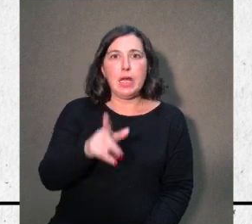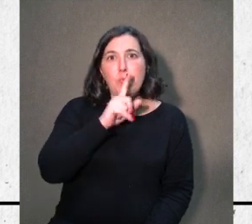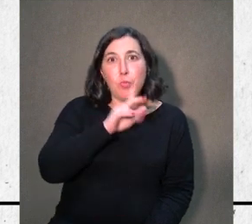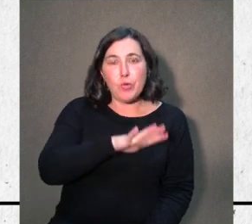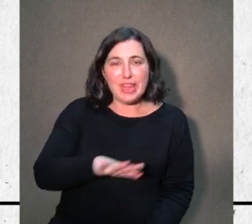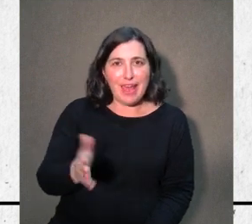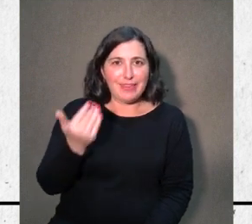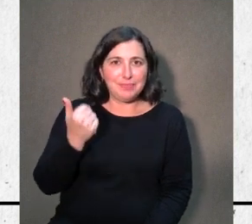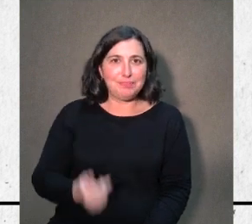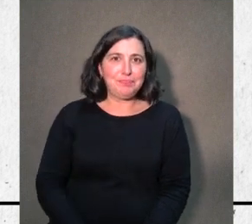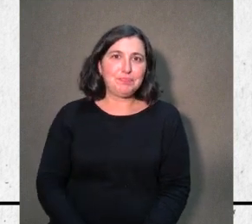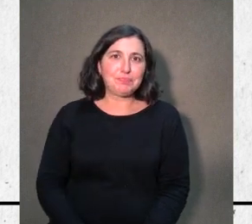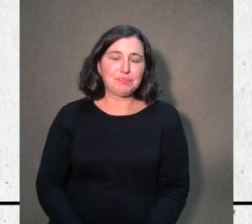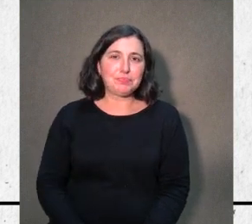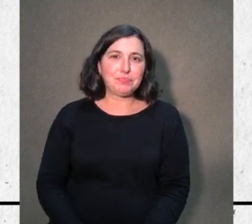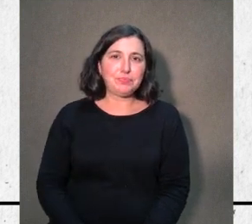¿Estás muteada, Leticia? No